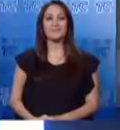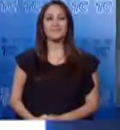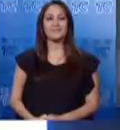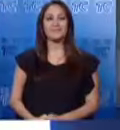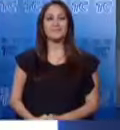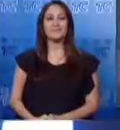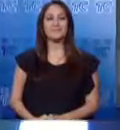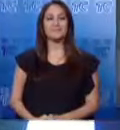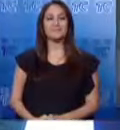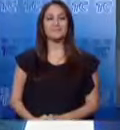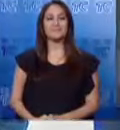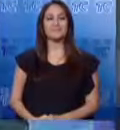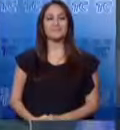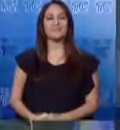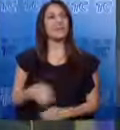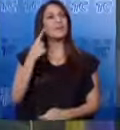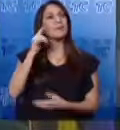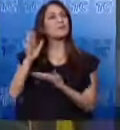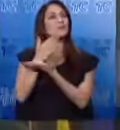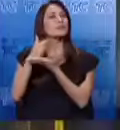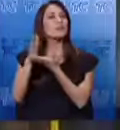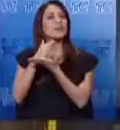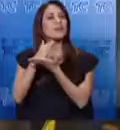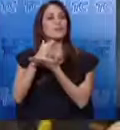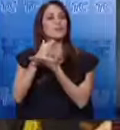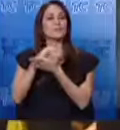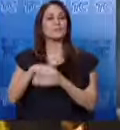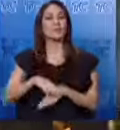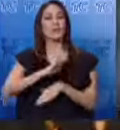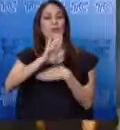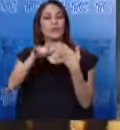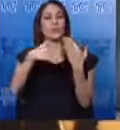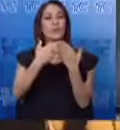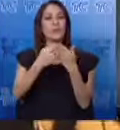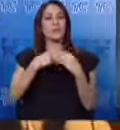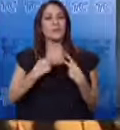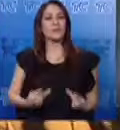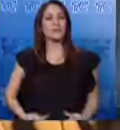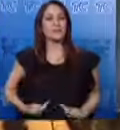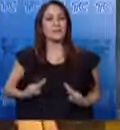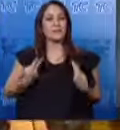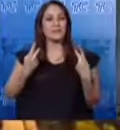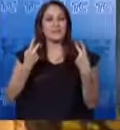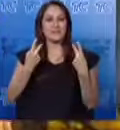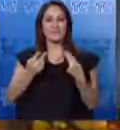Sí, ese que dice, ¿cómo dice? Toda una vida